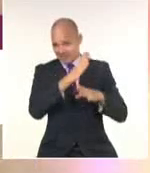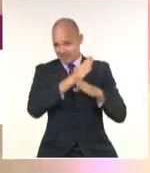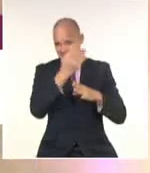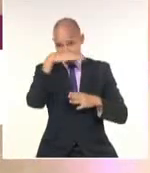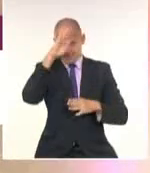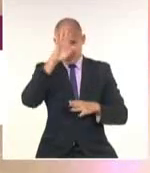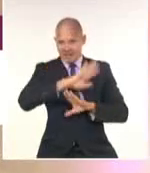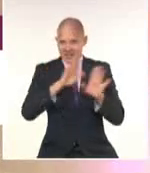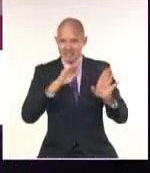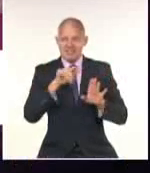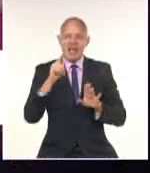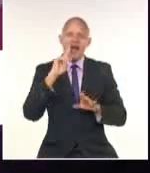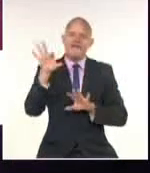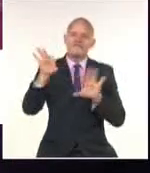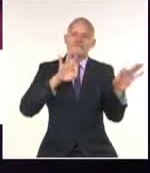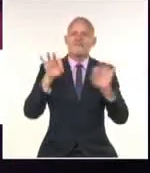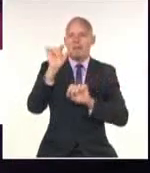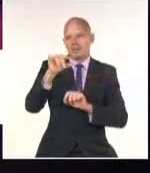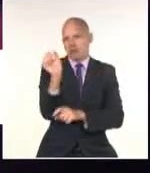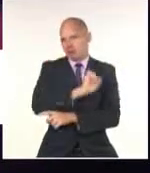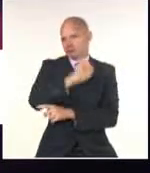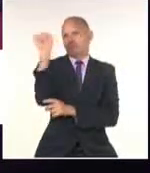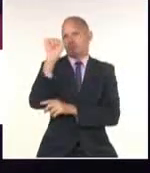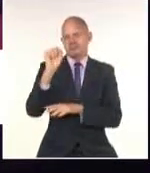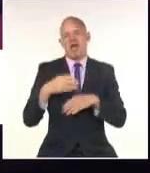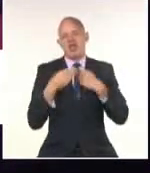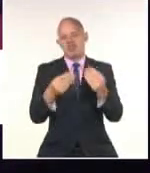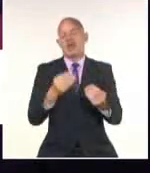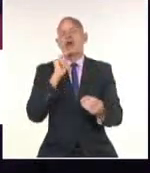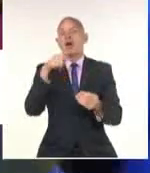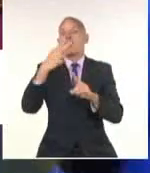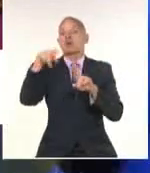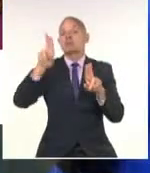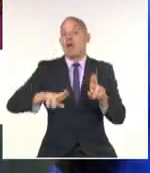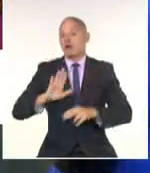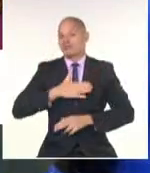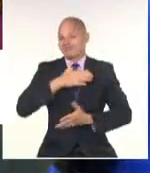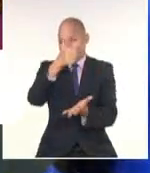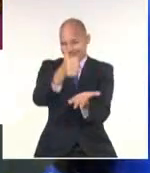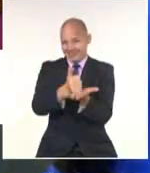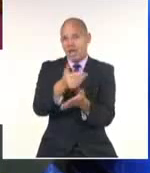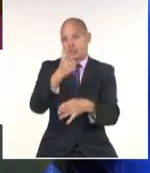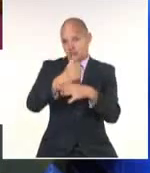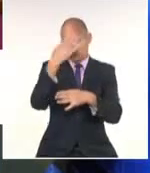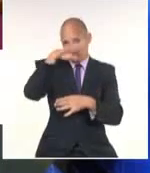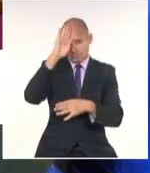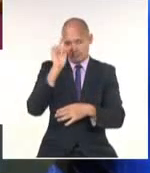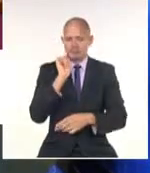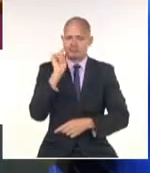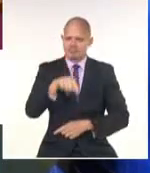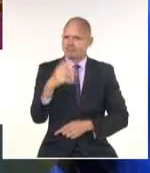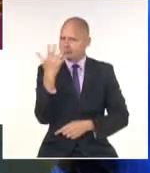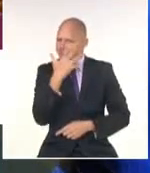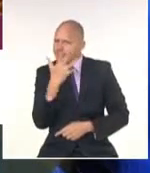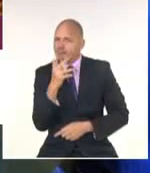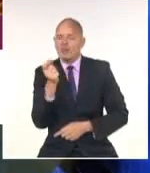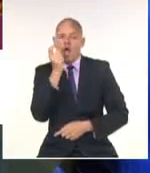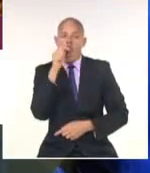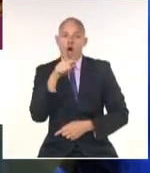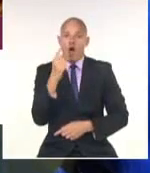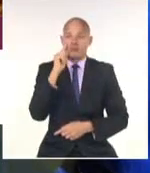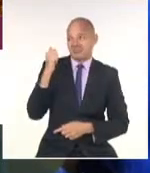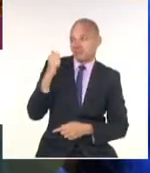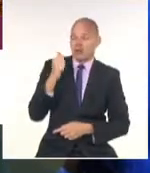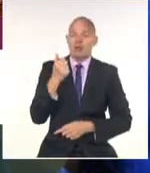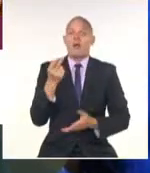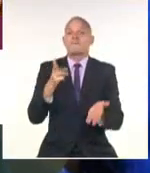en el Teatro Heredia. Presidieron la ceremonia el general de división Víctor Rojo Ramos, miembro del Comité Central del